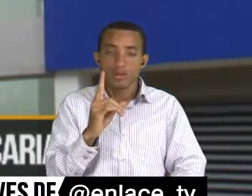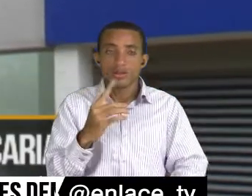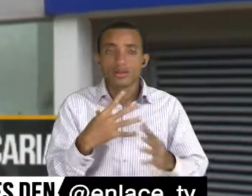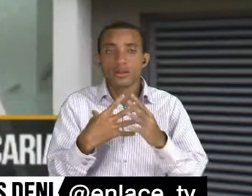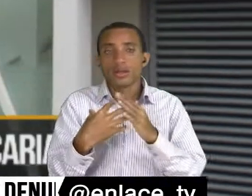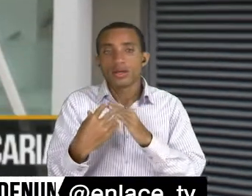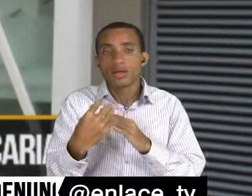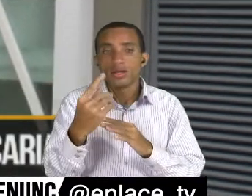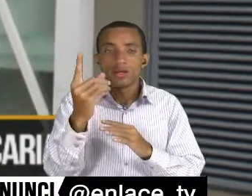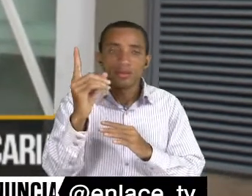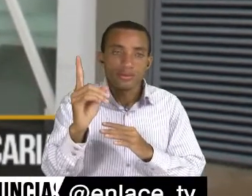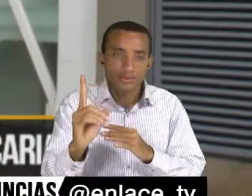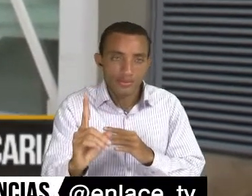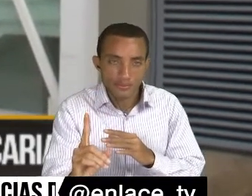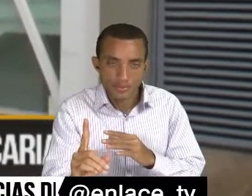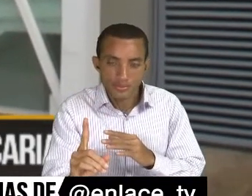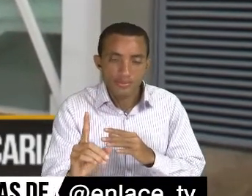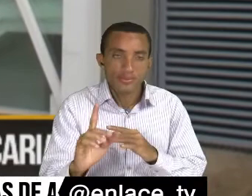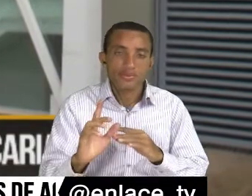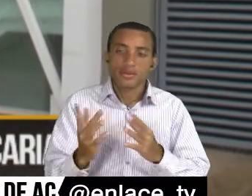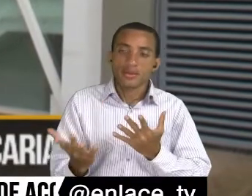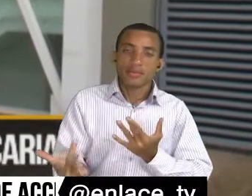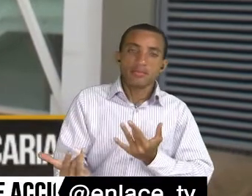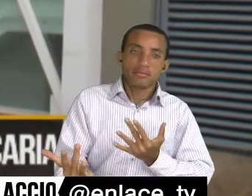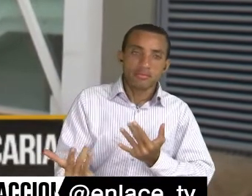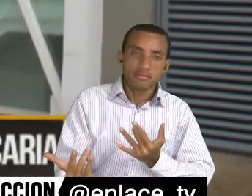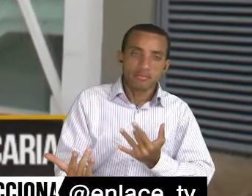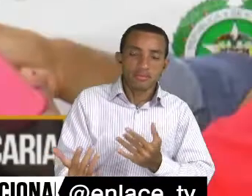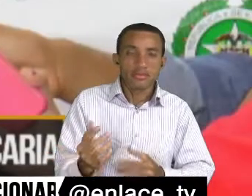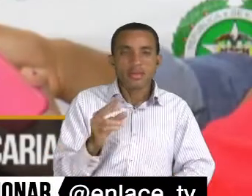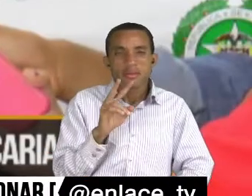banco. Un evento que dura